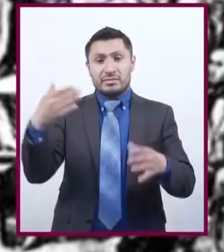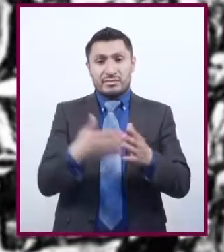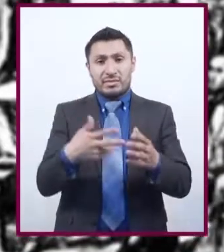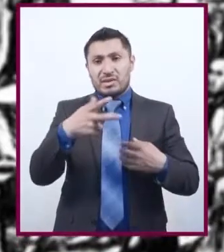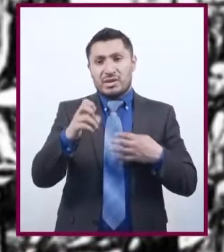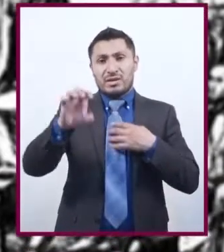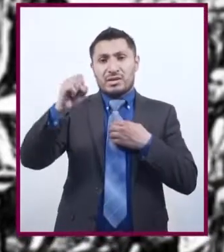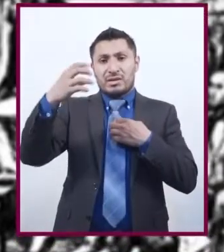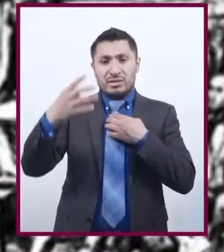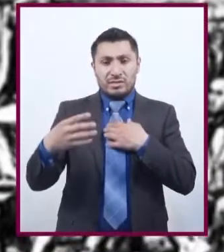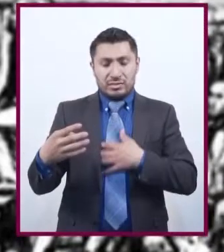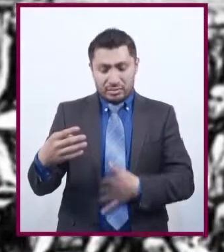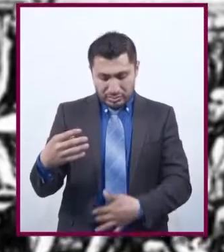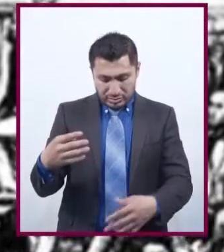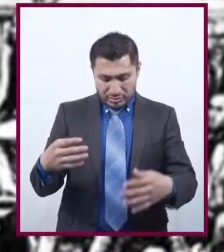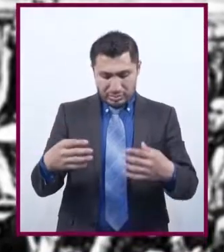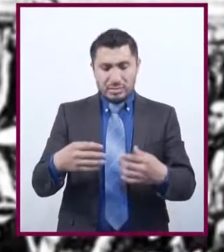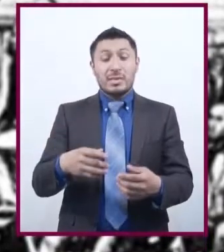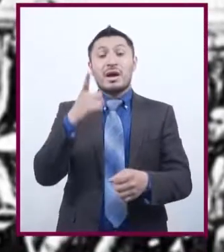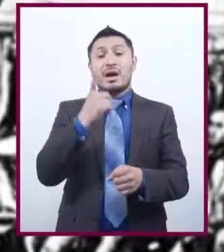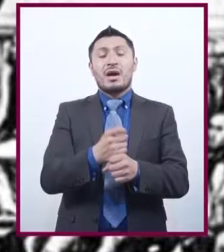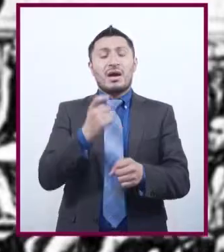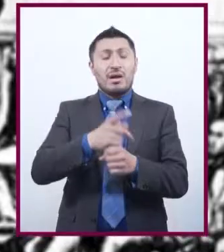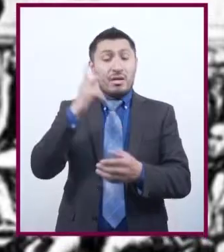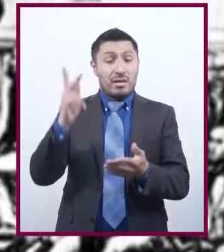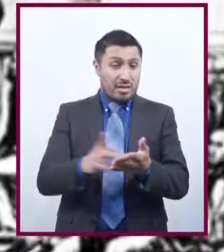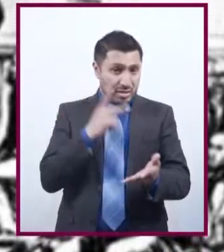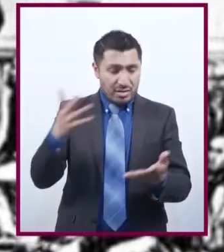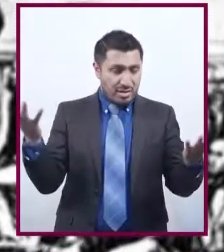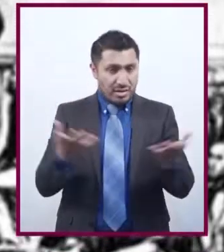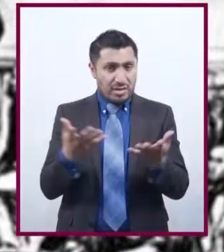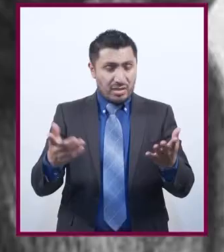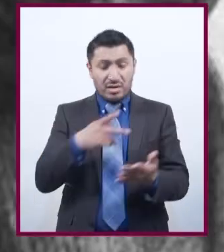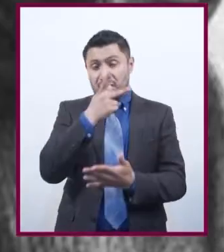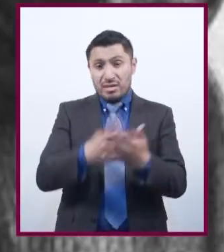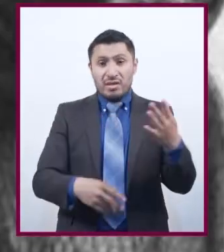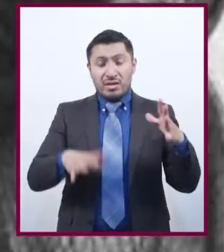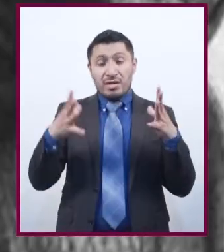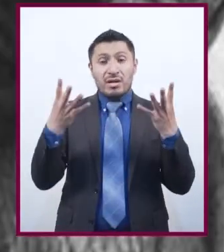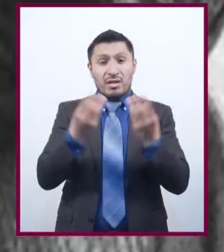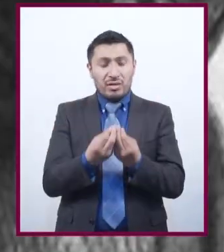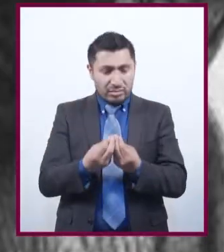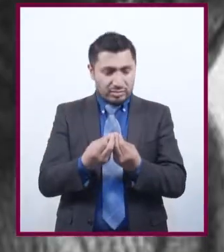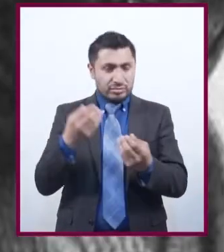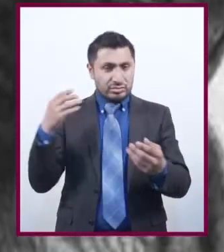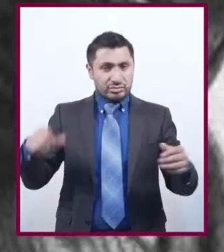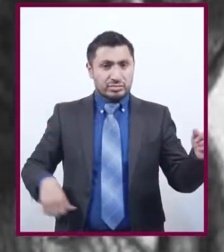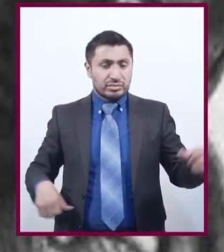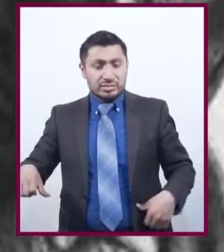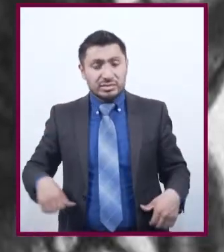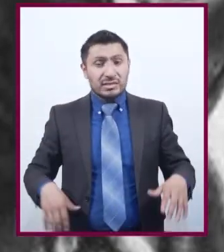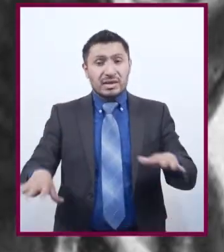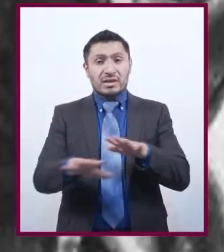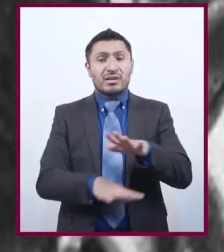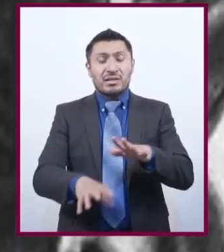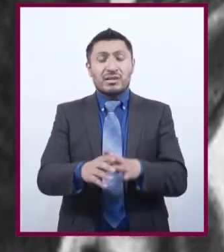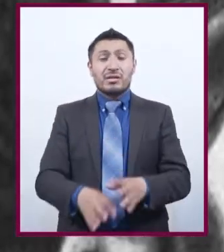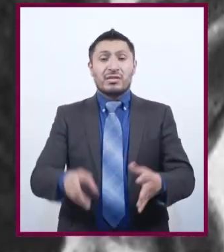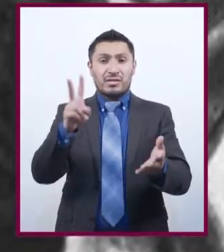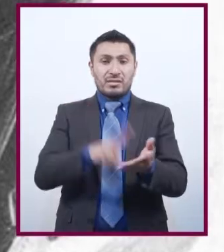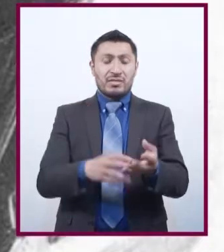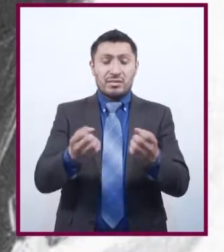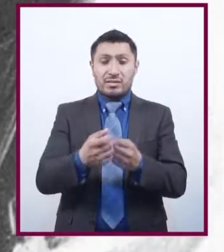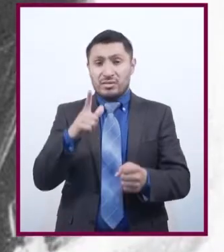1864 en cuyo marco se produjo por primera vez un programa conjunto de basado en